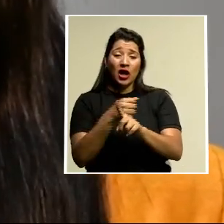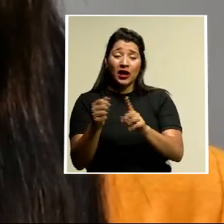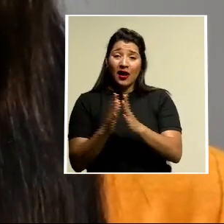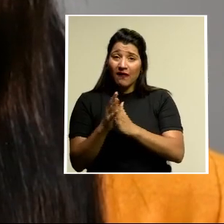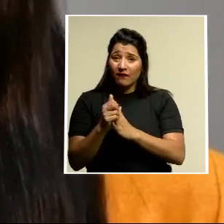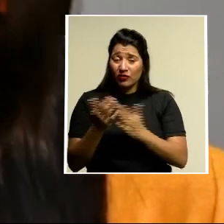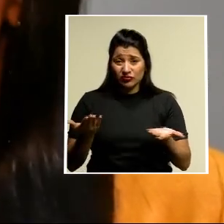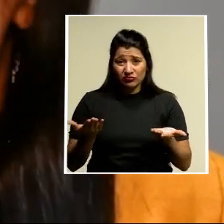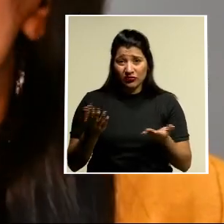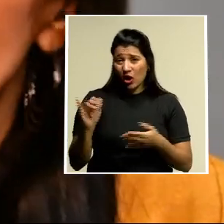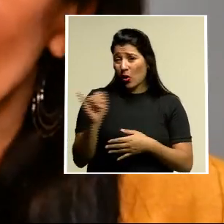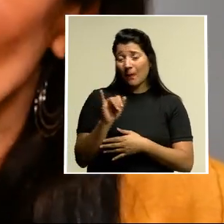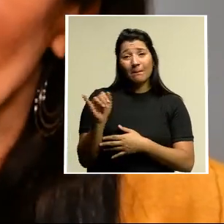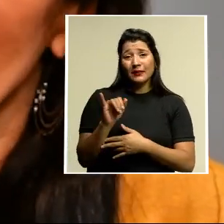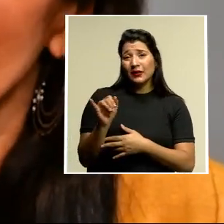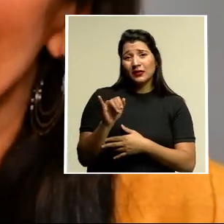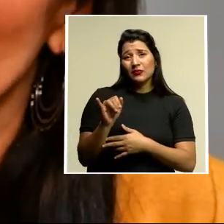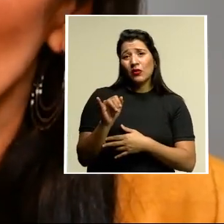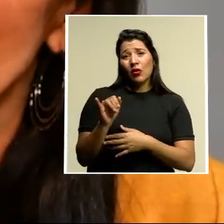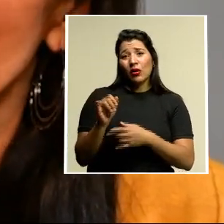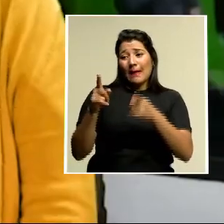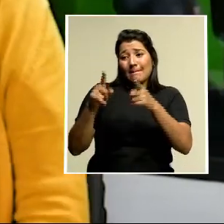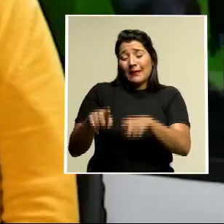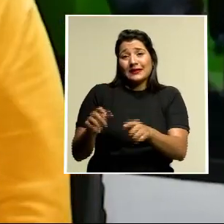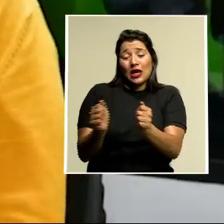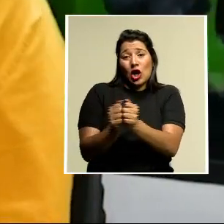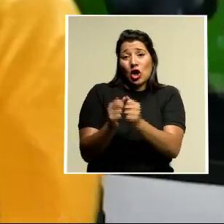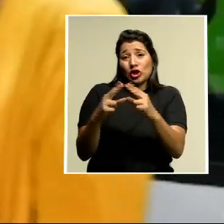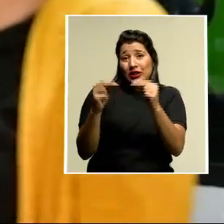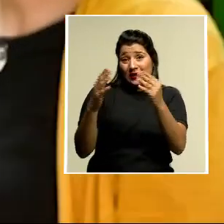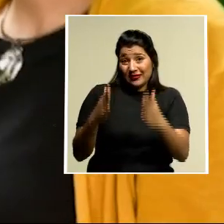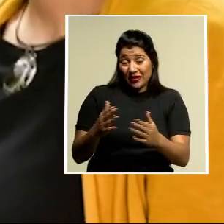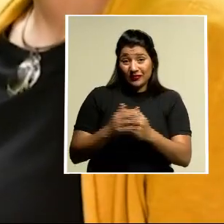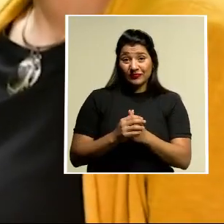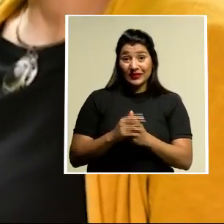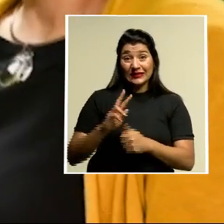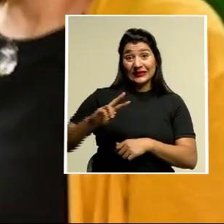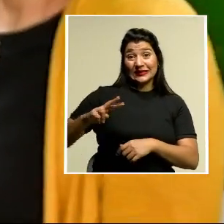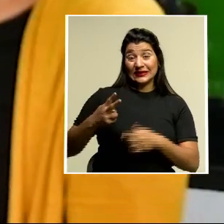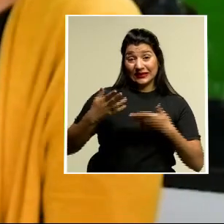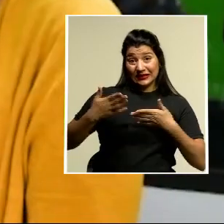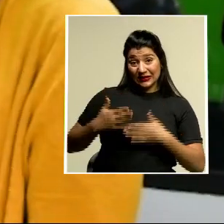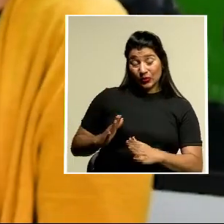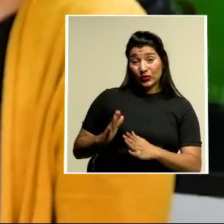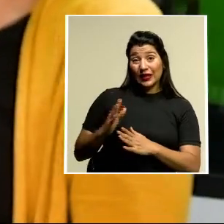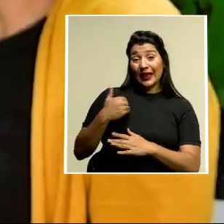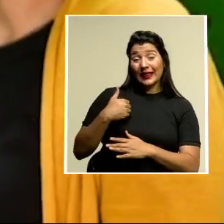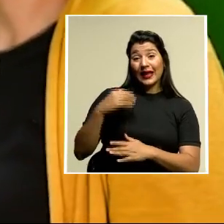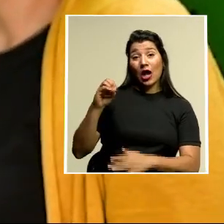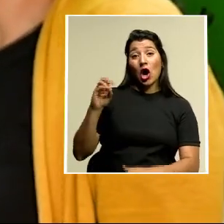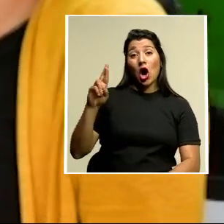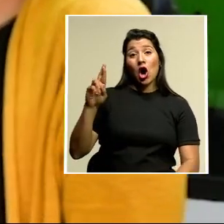que se está jugando la vida a través de unas elecciones. Eso es quizá lo más